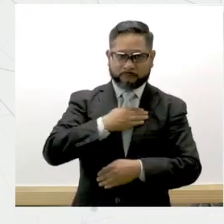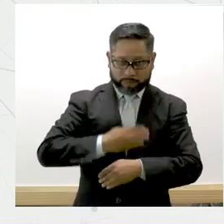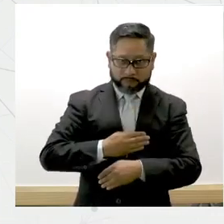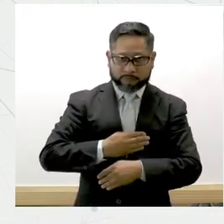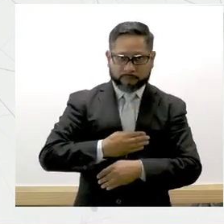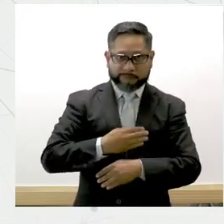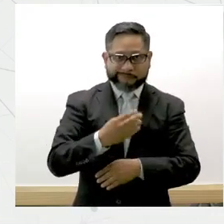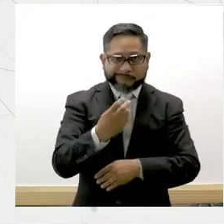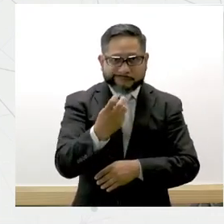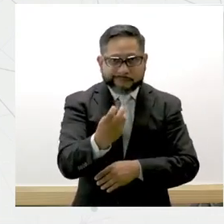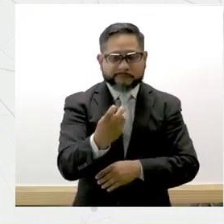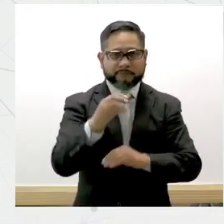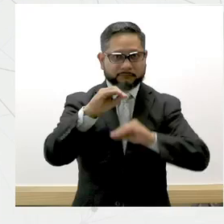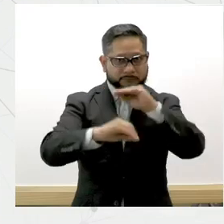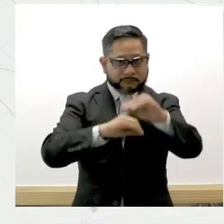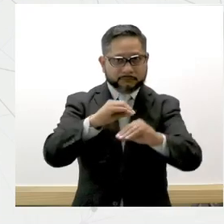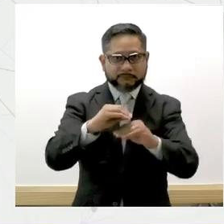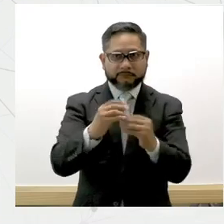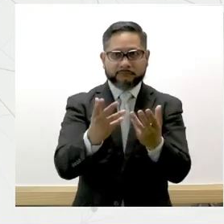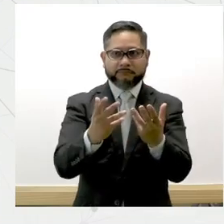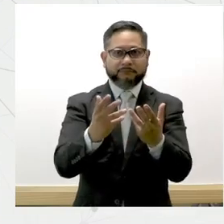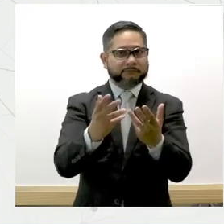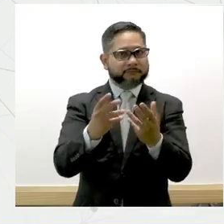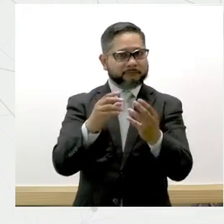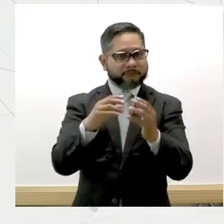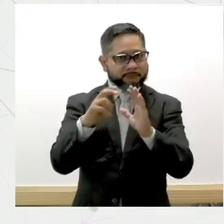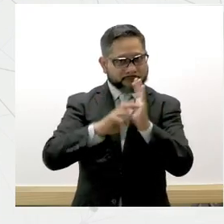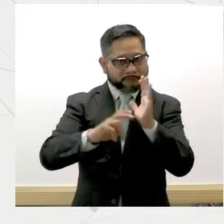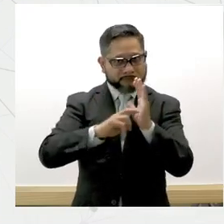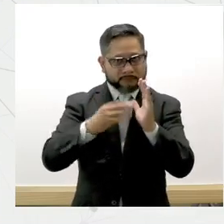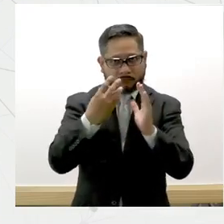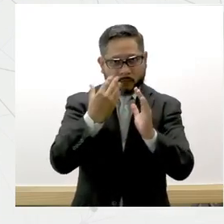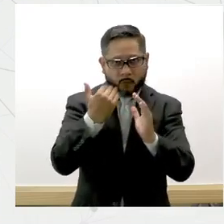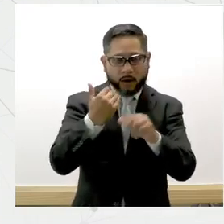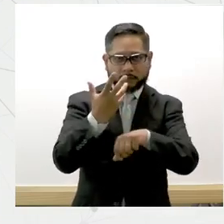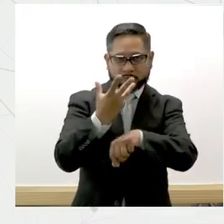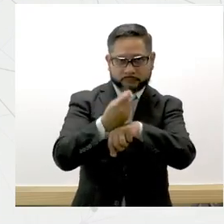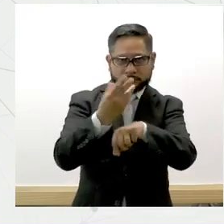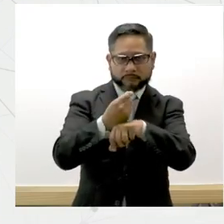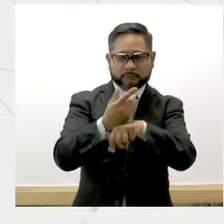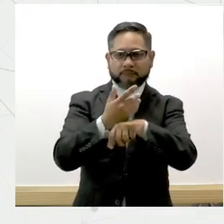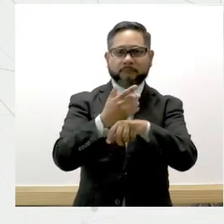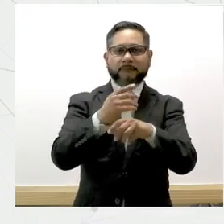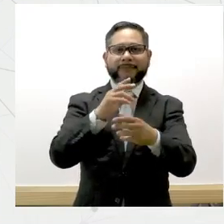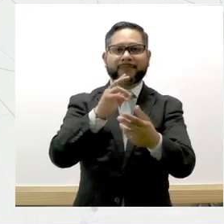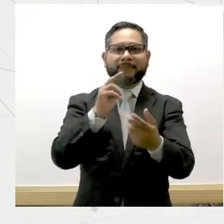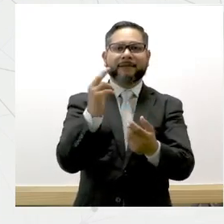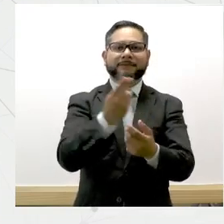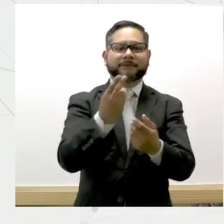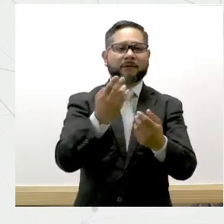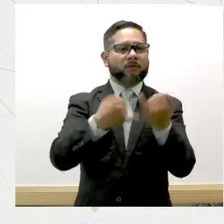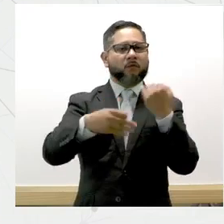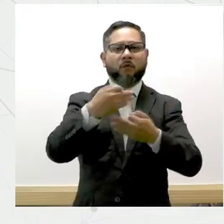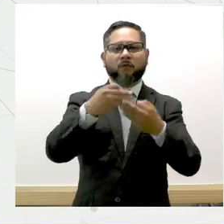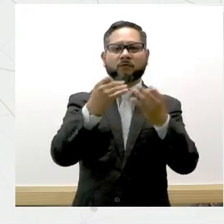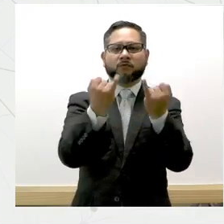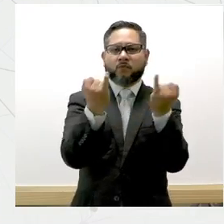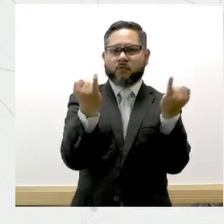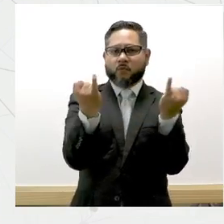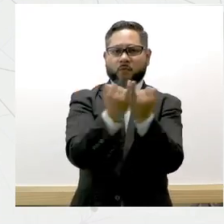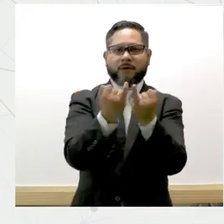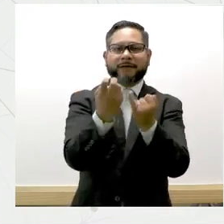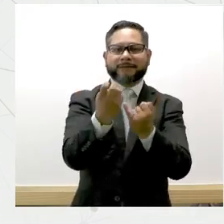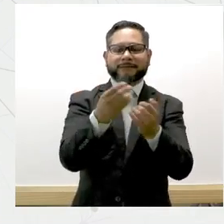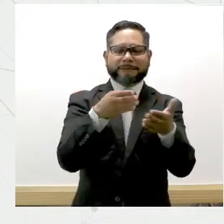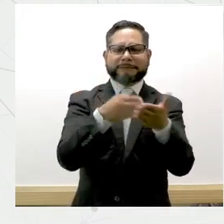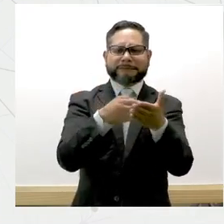en una serie de premisas que tienen como base la igualdad, precisamente nos vamos a encontrar con serias dificultades desde el punto